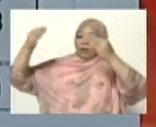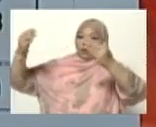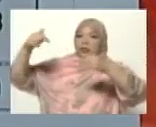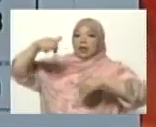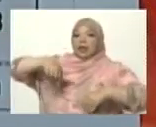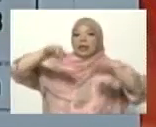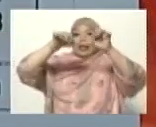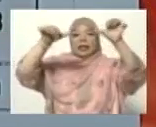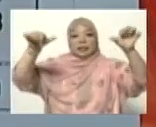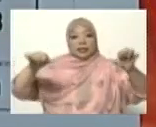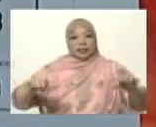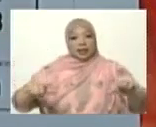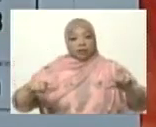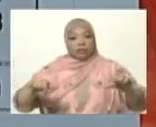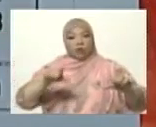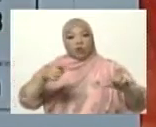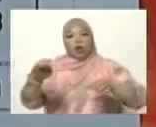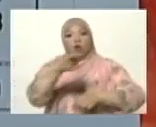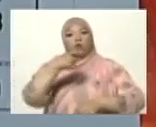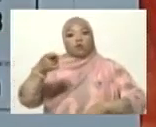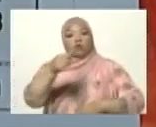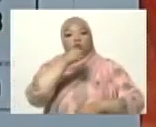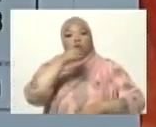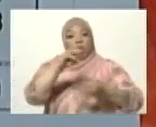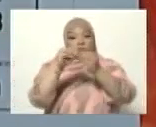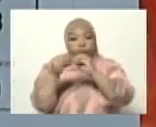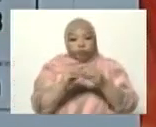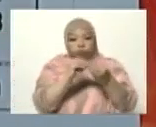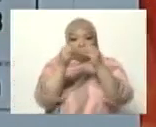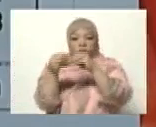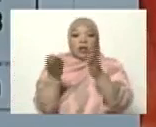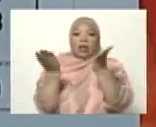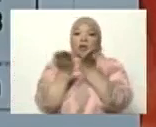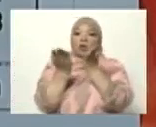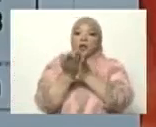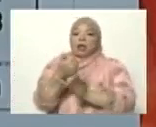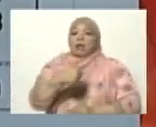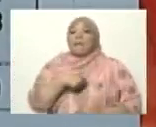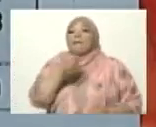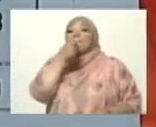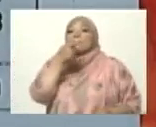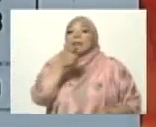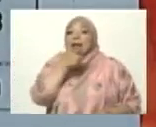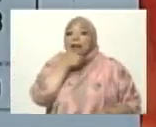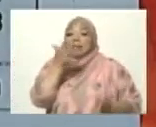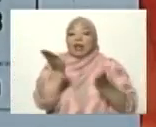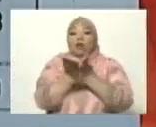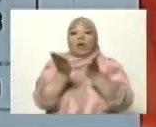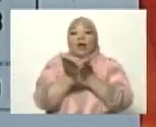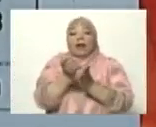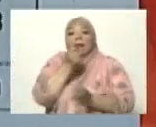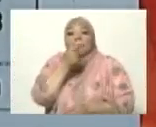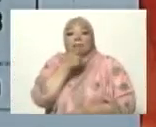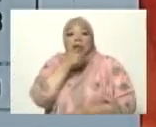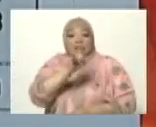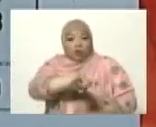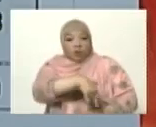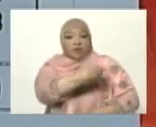es el plan pues de recuperación de infraestructura, mi escuela bella, mi universidad bella, y ya aquí